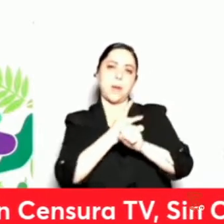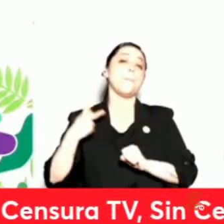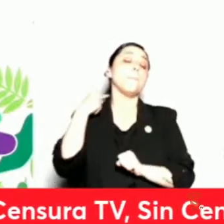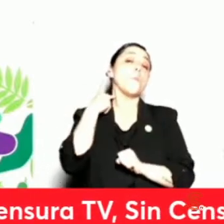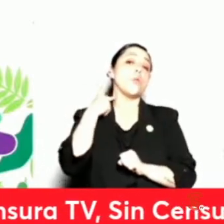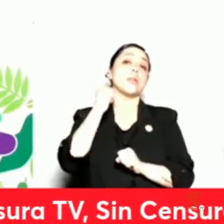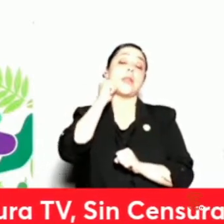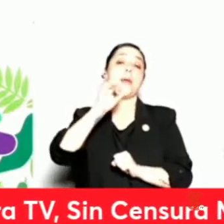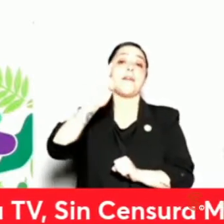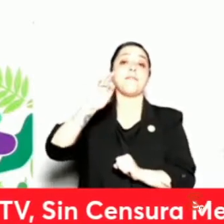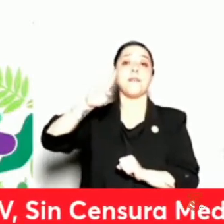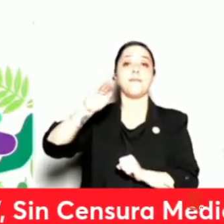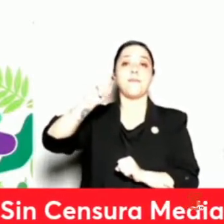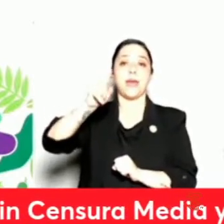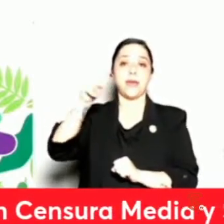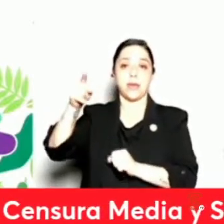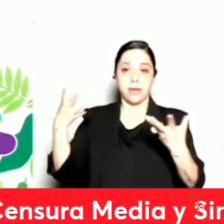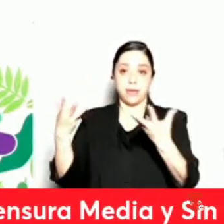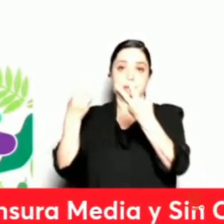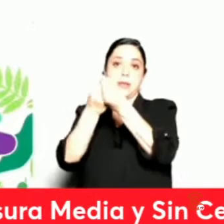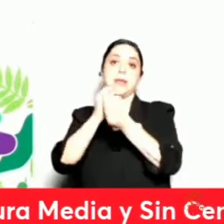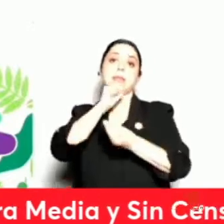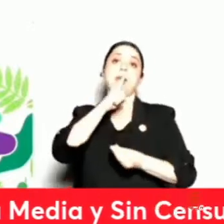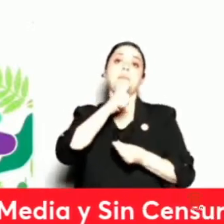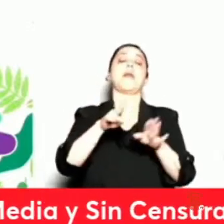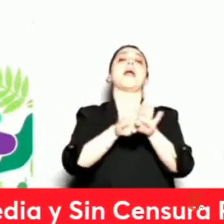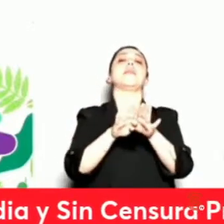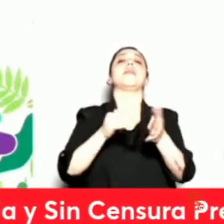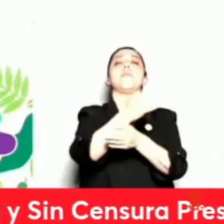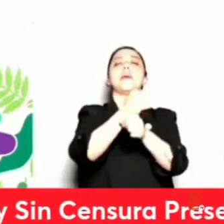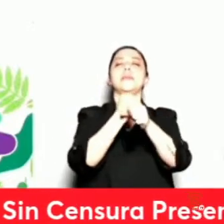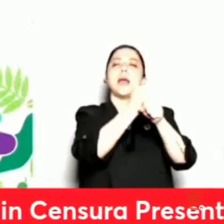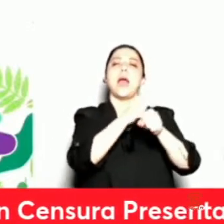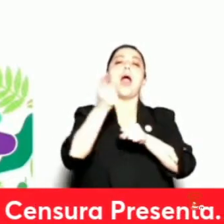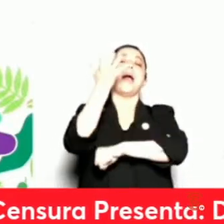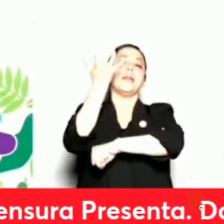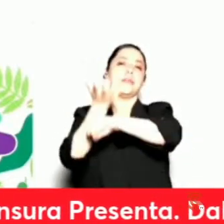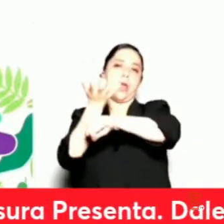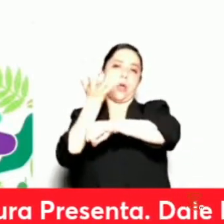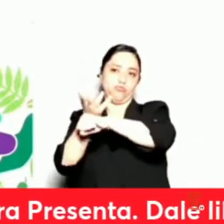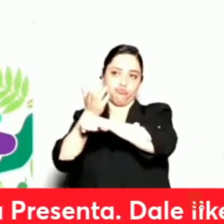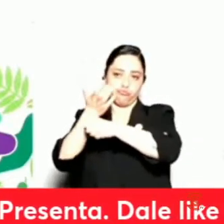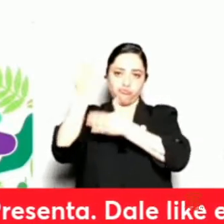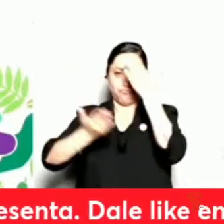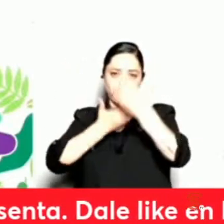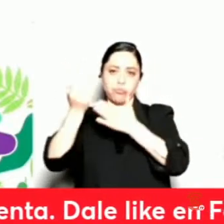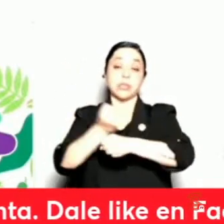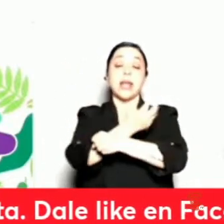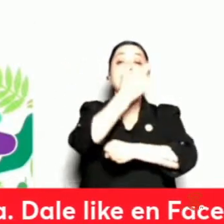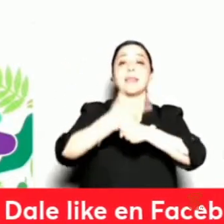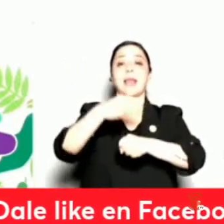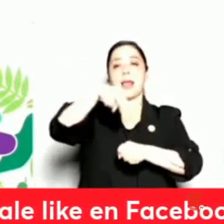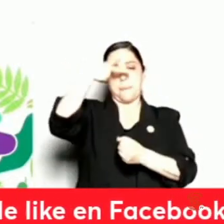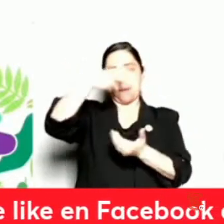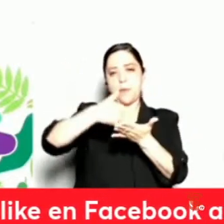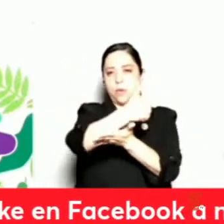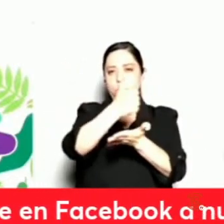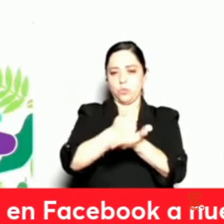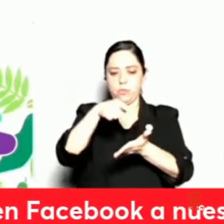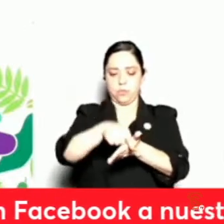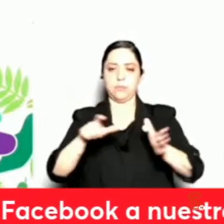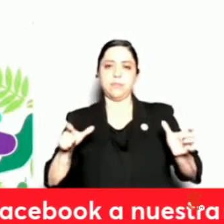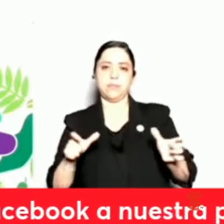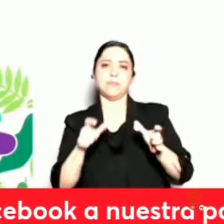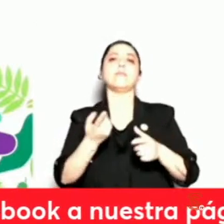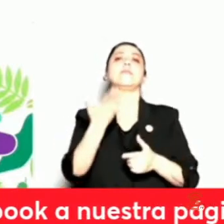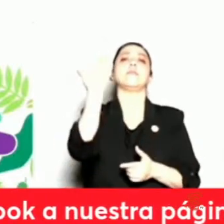por el FBI y por la Oficina de Investigación de Seguridad Nacional de Estados Unidos. Es secretario de Seguridad Ciudadana de la Ciudad de México desde septiembre del